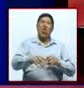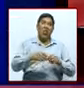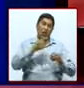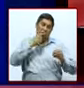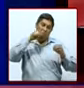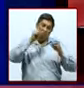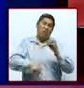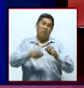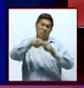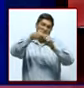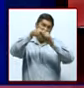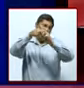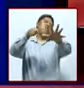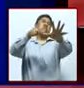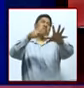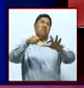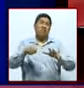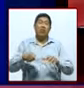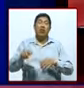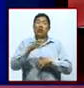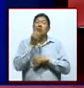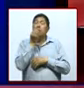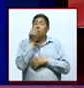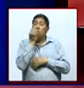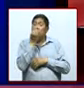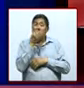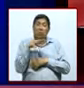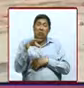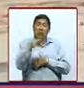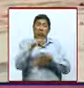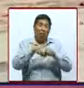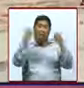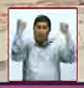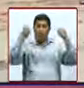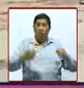tomates, petardos y dañaron las jardineras de la Plaza Baró.